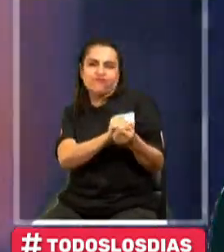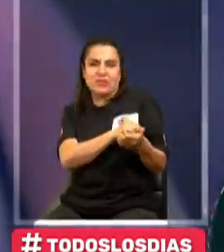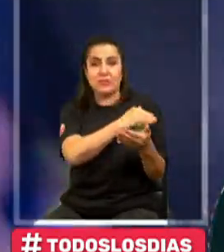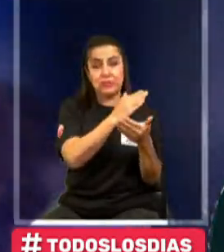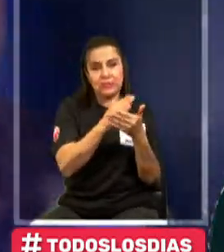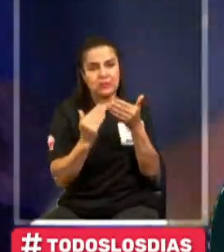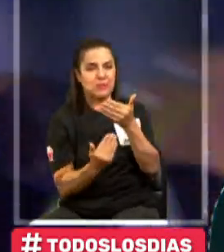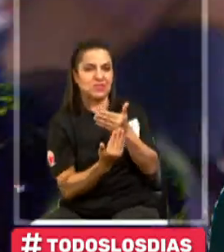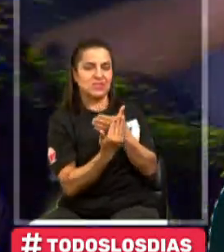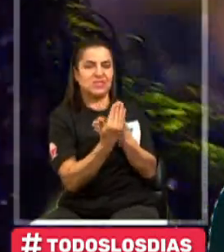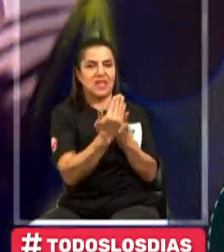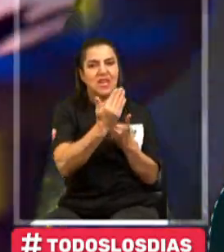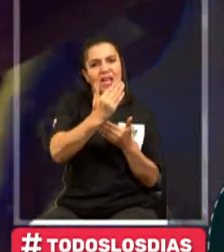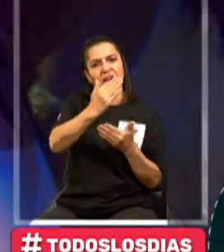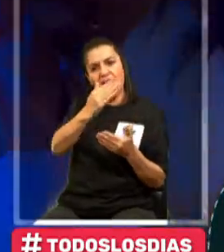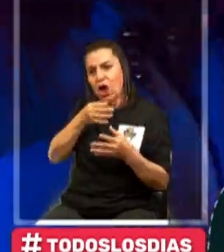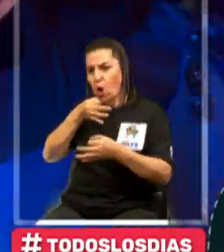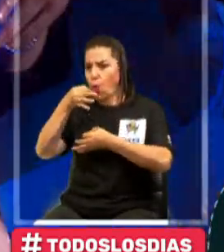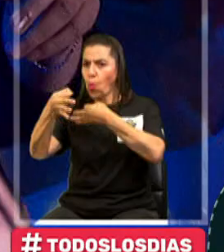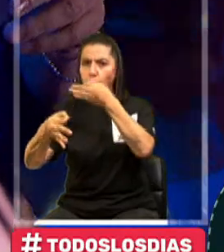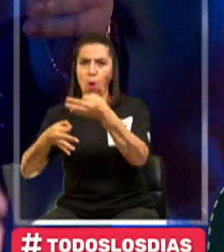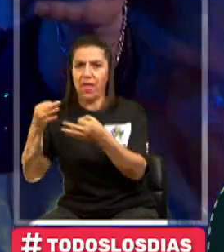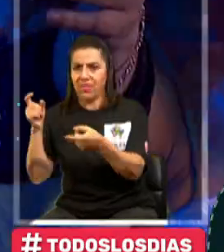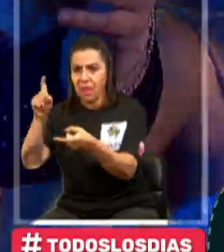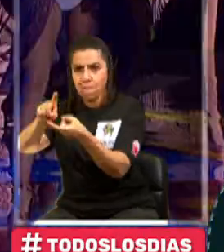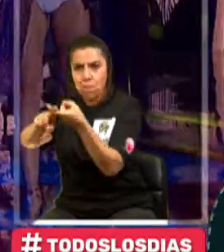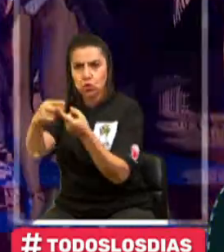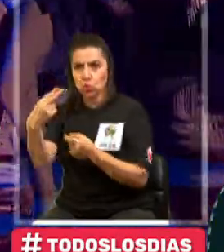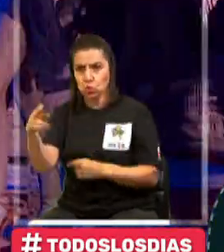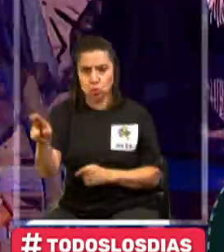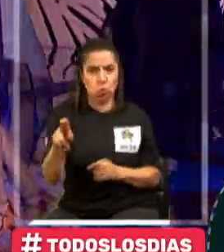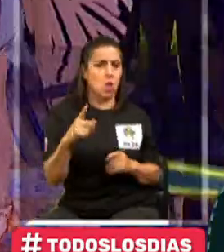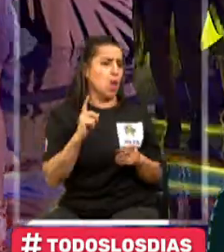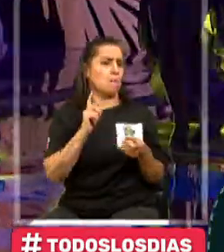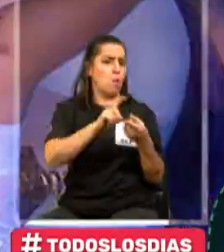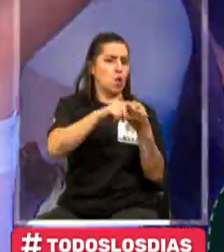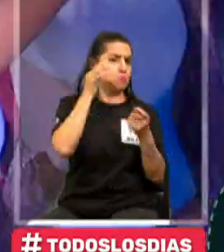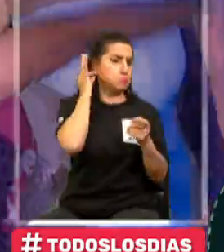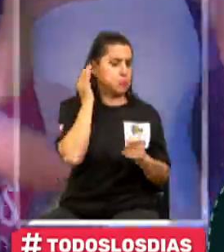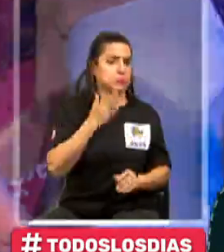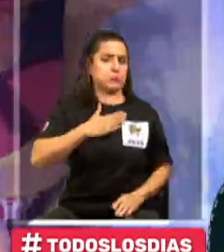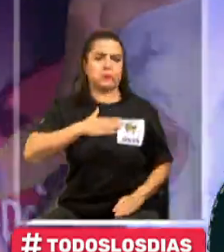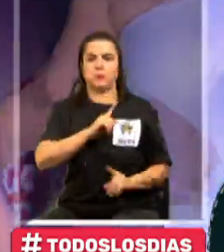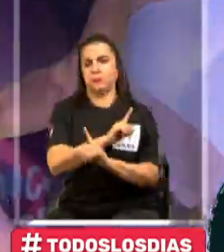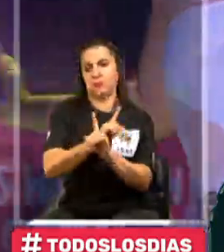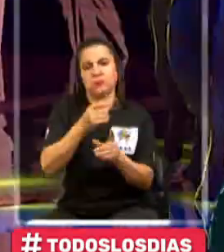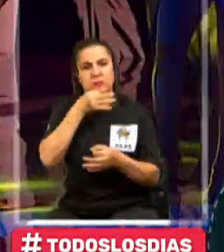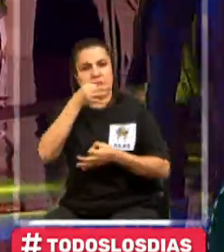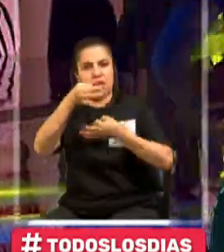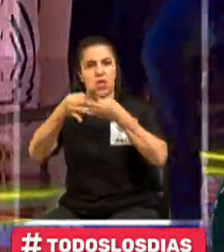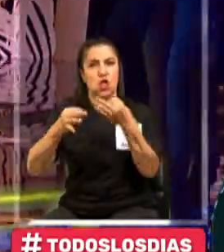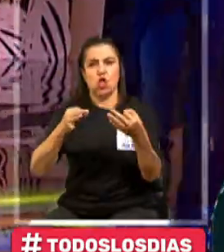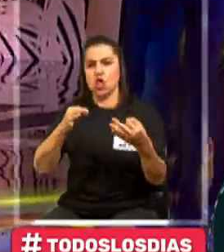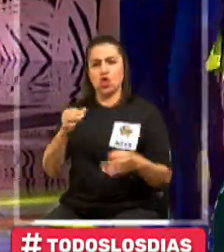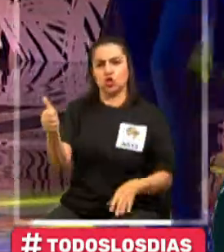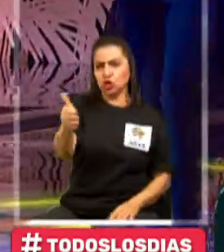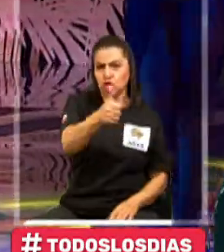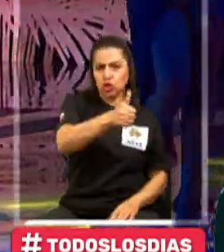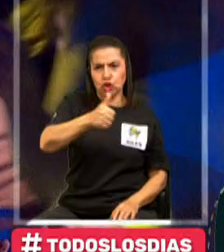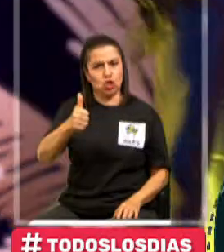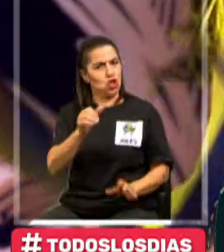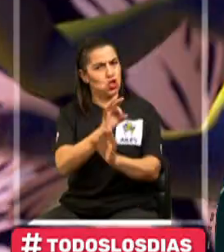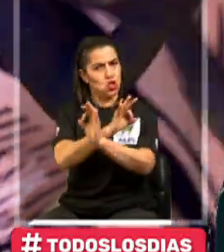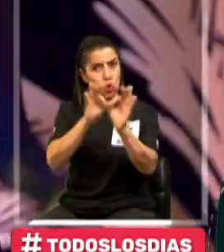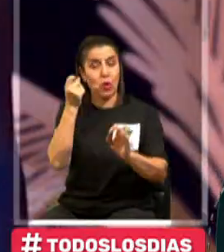al amanecer. Y no le digas jamás a tu hombre ni a mi mujer, que el mundo no